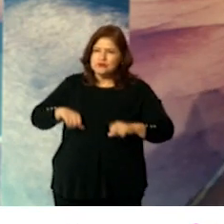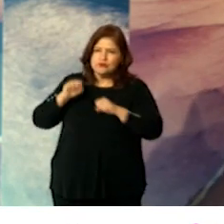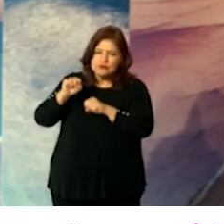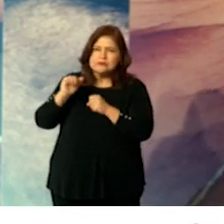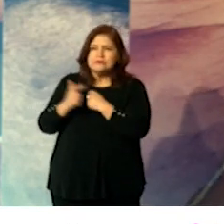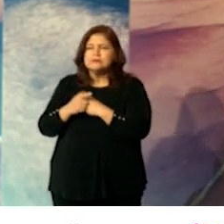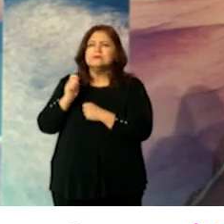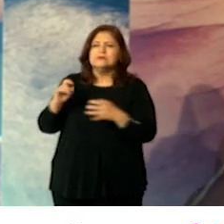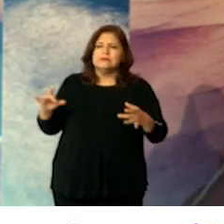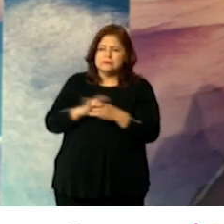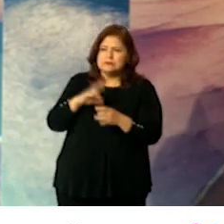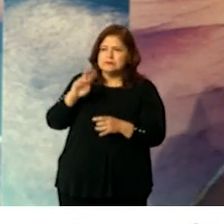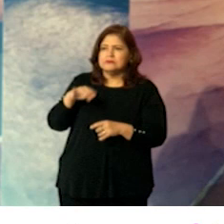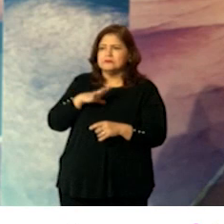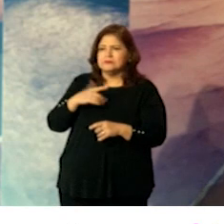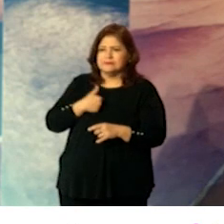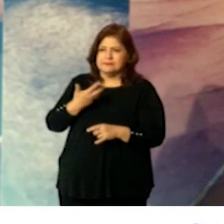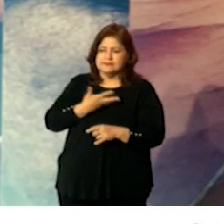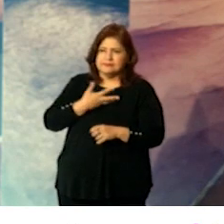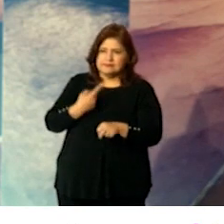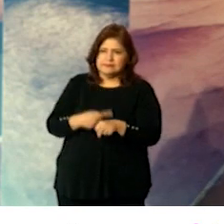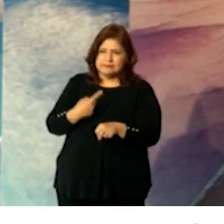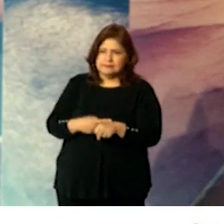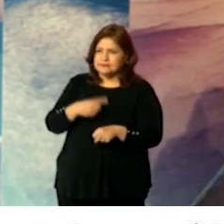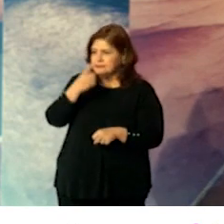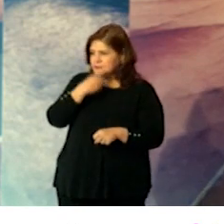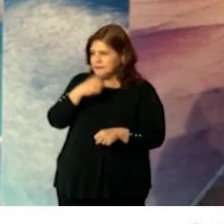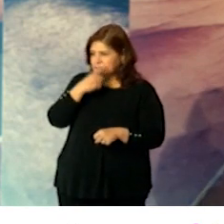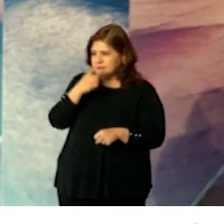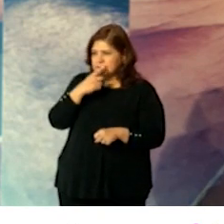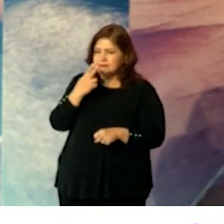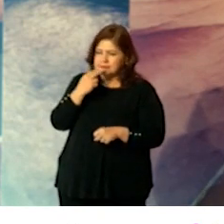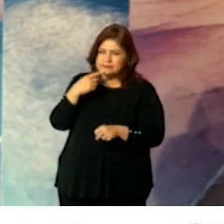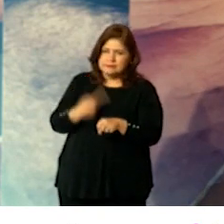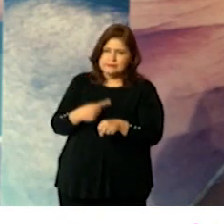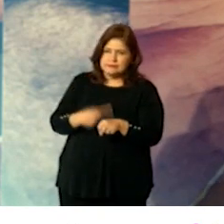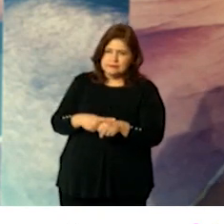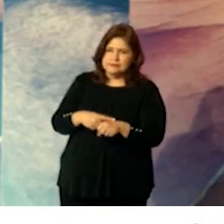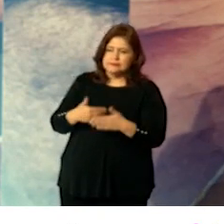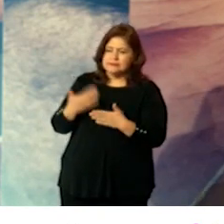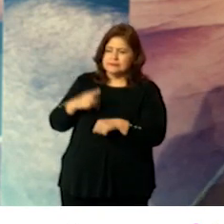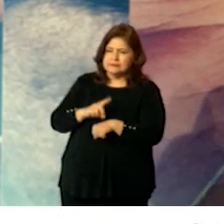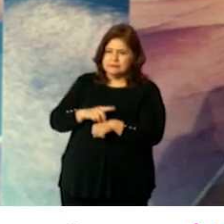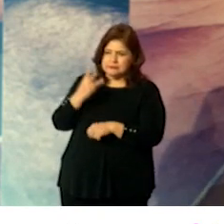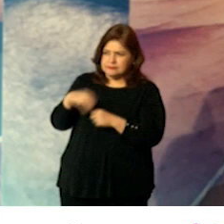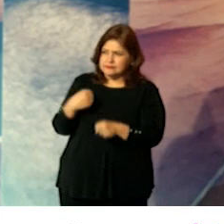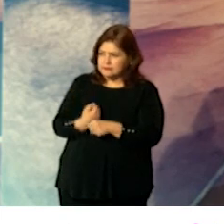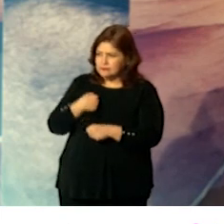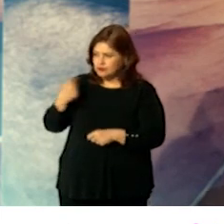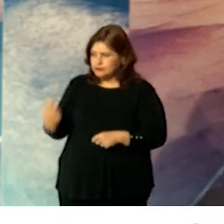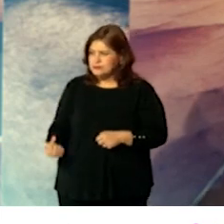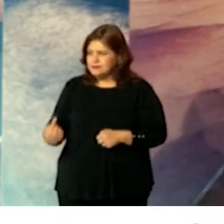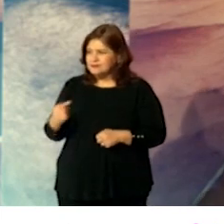tiene mucho que ver con una enfermedad que tengo. Tengo diabetes mellitus desde los 3 años. No sé si alguien aquí tenga diabetes, pero entenderá